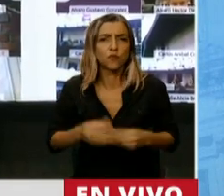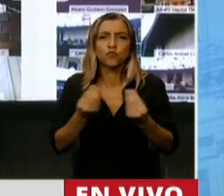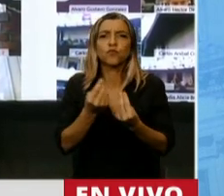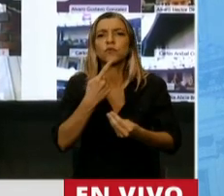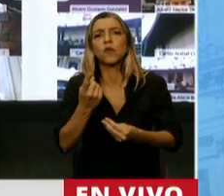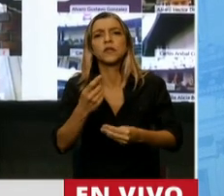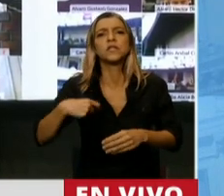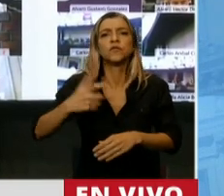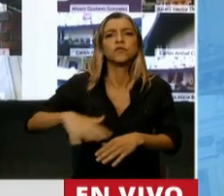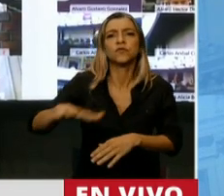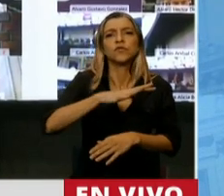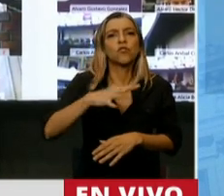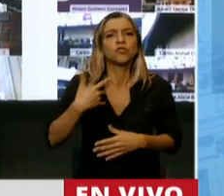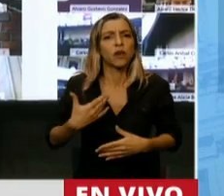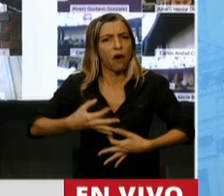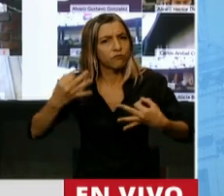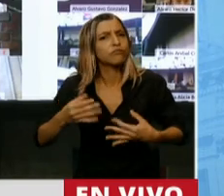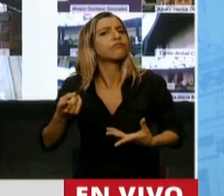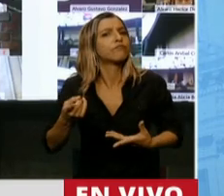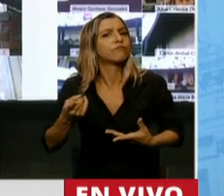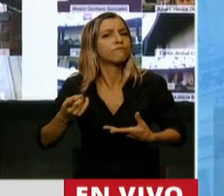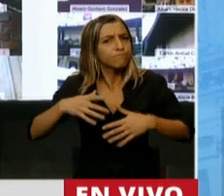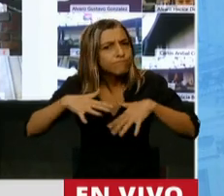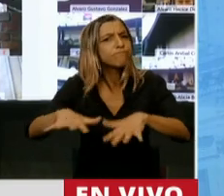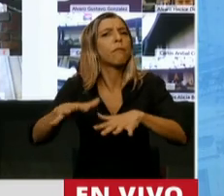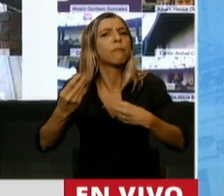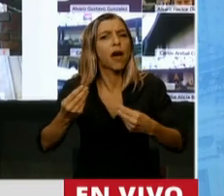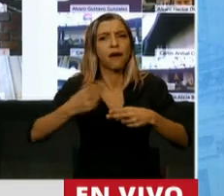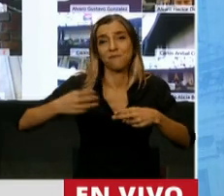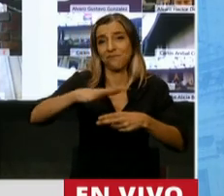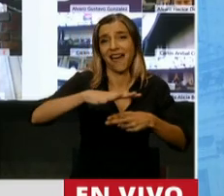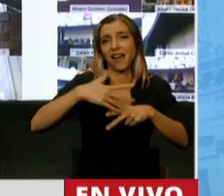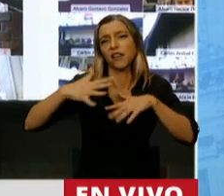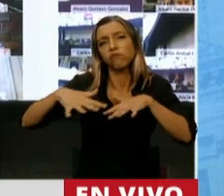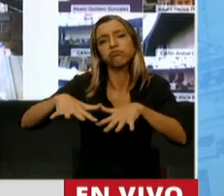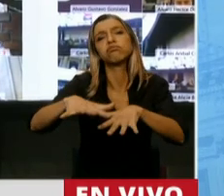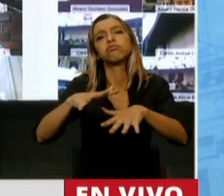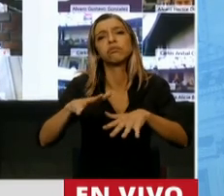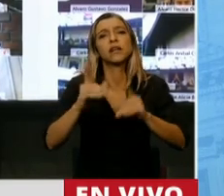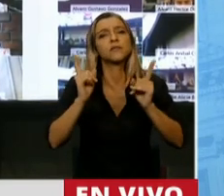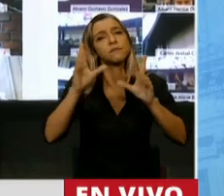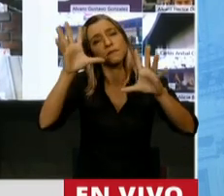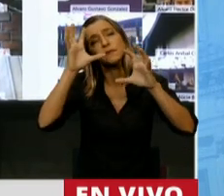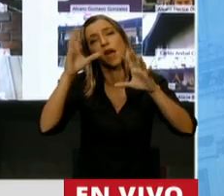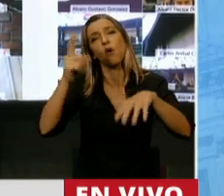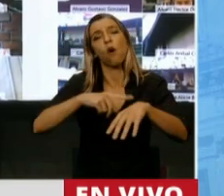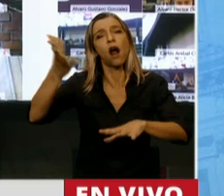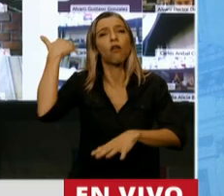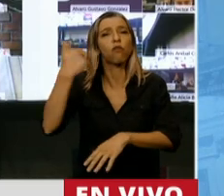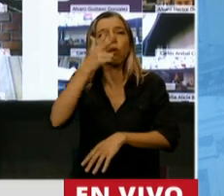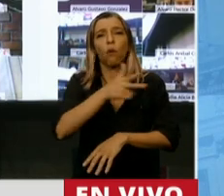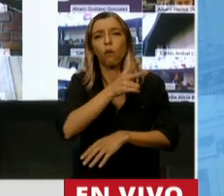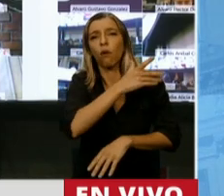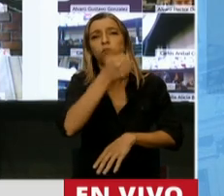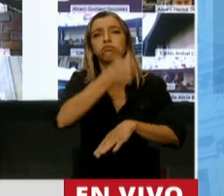sociedad, en Plaza de Mayo, encabezadas incluso por un obispo que trajo la Virgen de Luján, que se